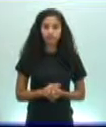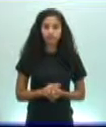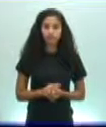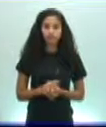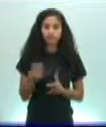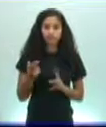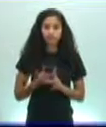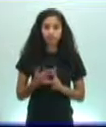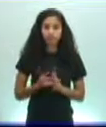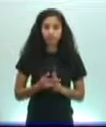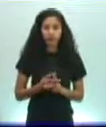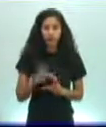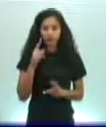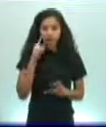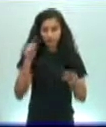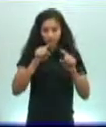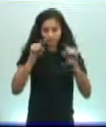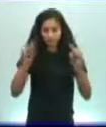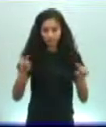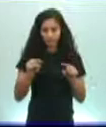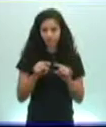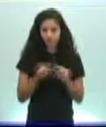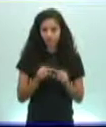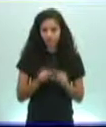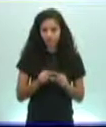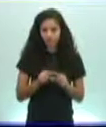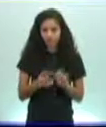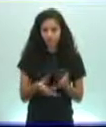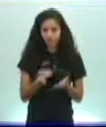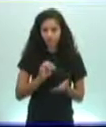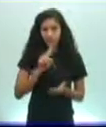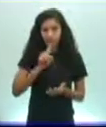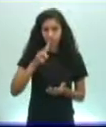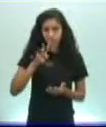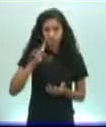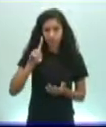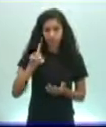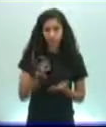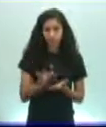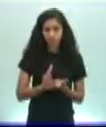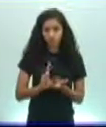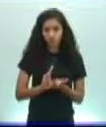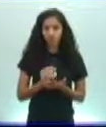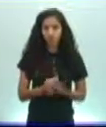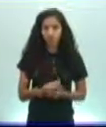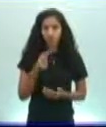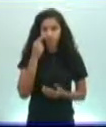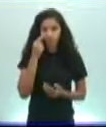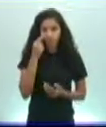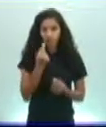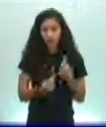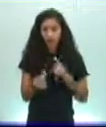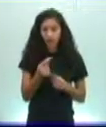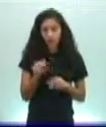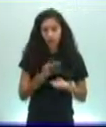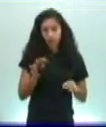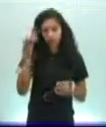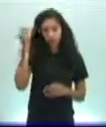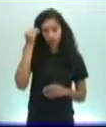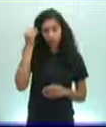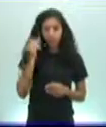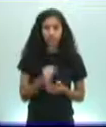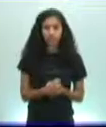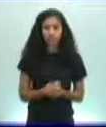Para ello, vamos al recuadro que está en la página 151 de tu libro de texto. Y ahí verás algo que ya conoces, que